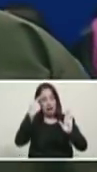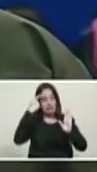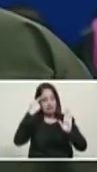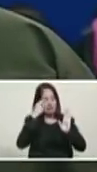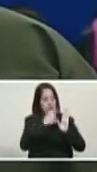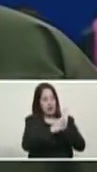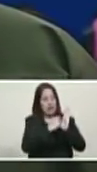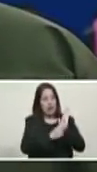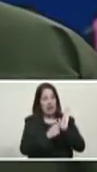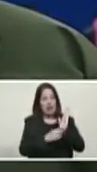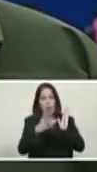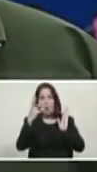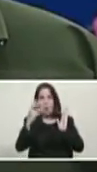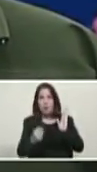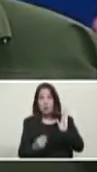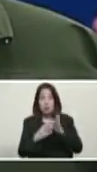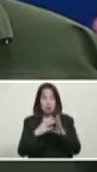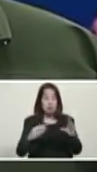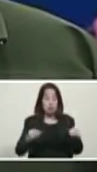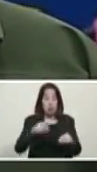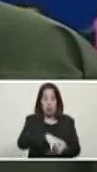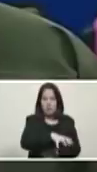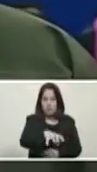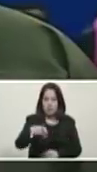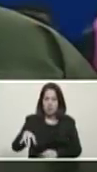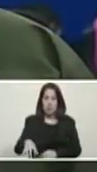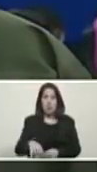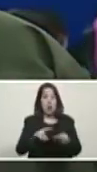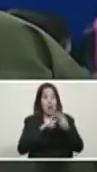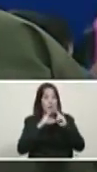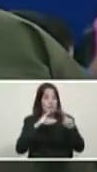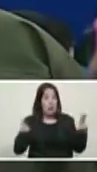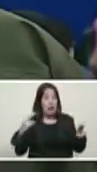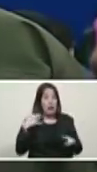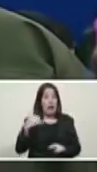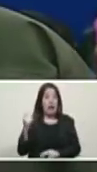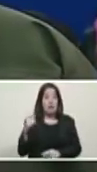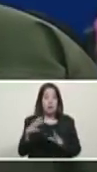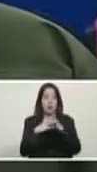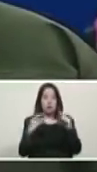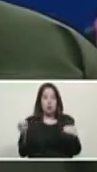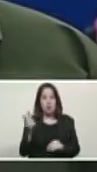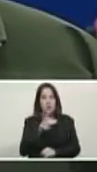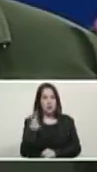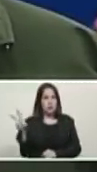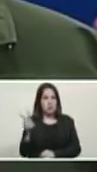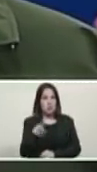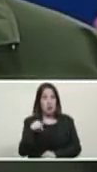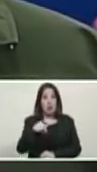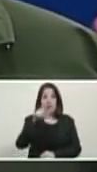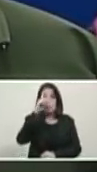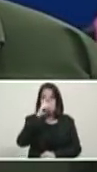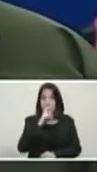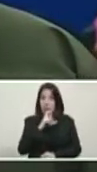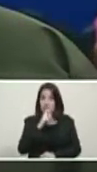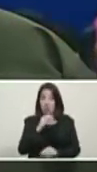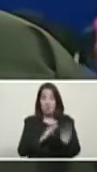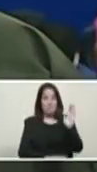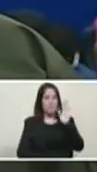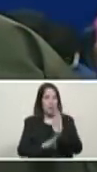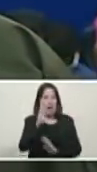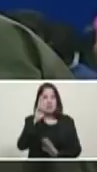dos mil 159 cuadrantes de paz que están desplegados en el territorio nacional y que para este año están proyectados